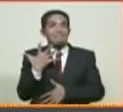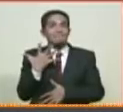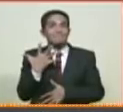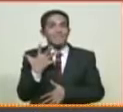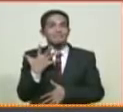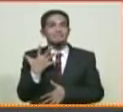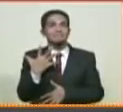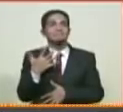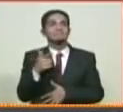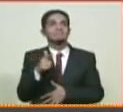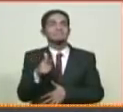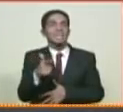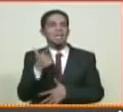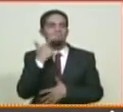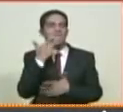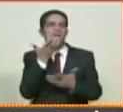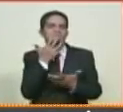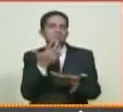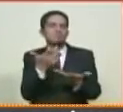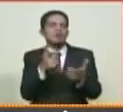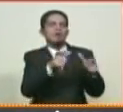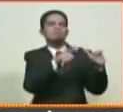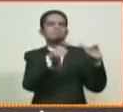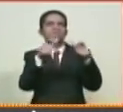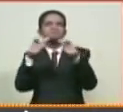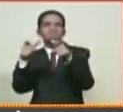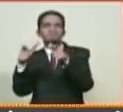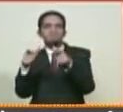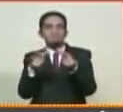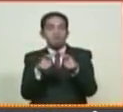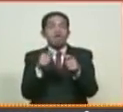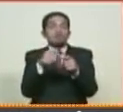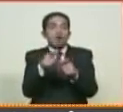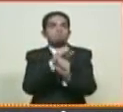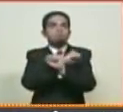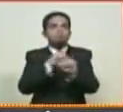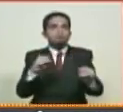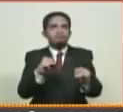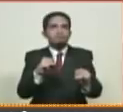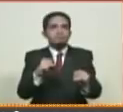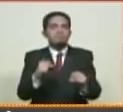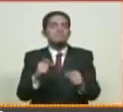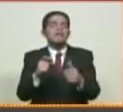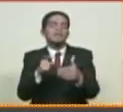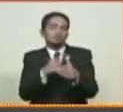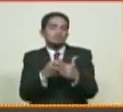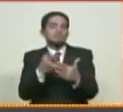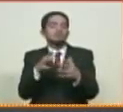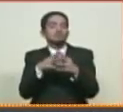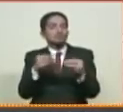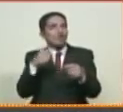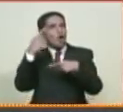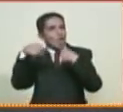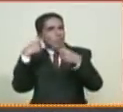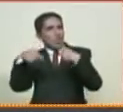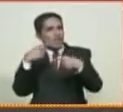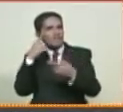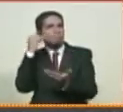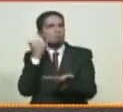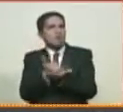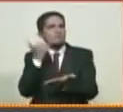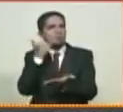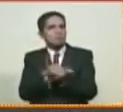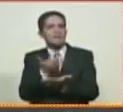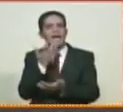tripulación de drones cargados de explosivos, y cada vez aparecen nuevas pruebas por ejemplo, con la detención del